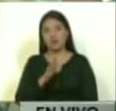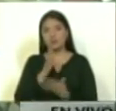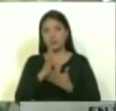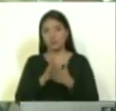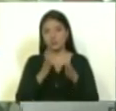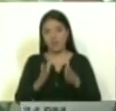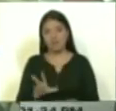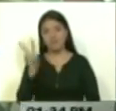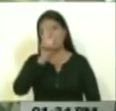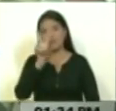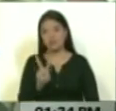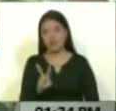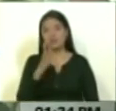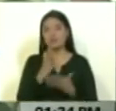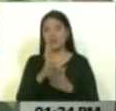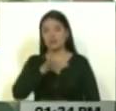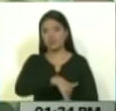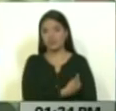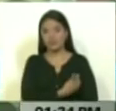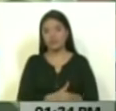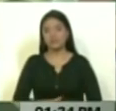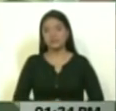Venezolanos de Educación Universitaria, la FEBEU.